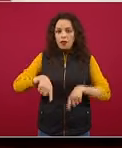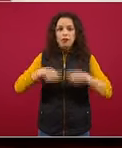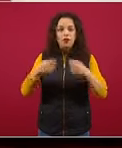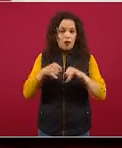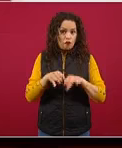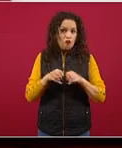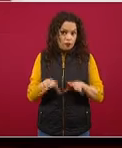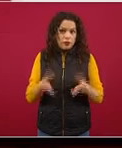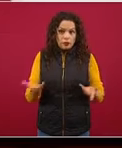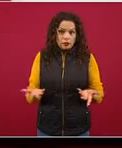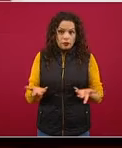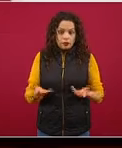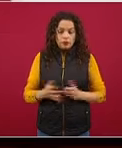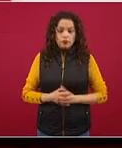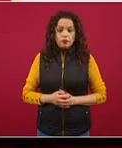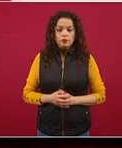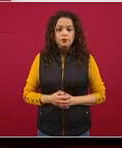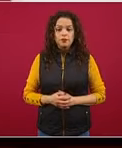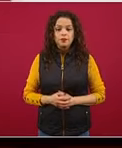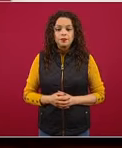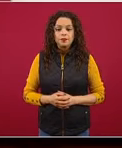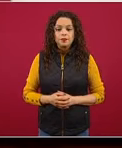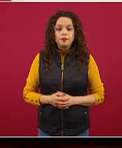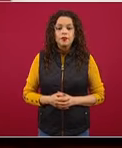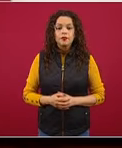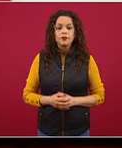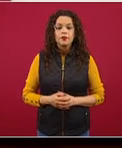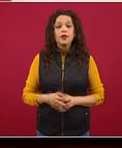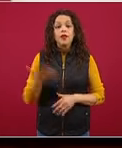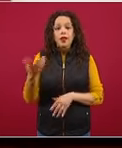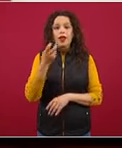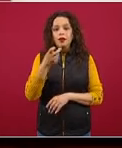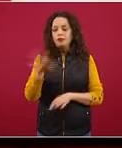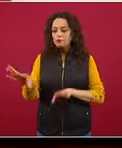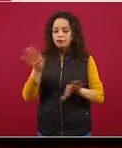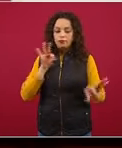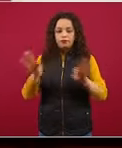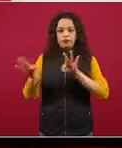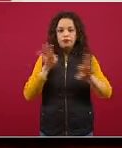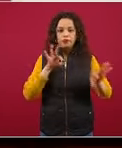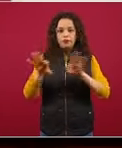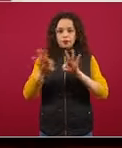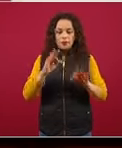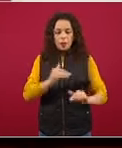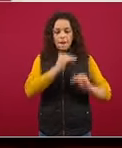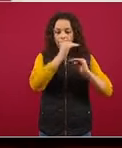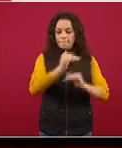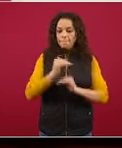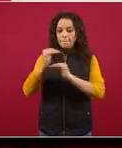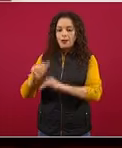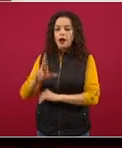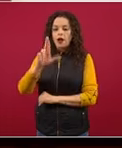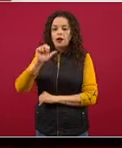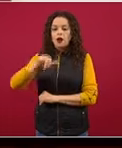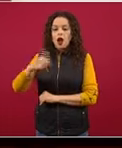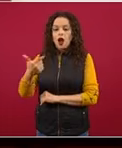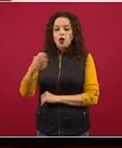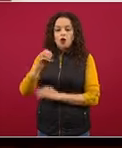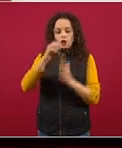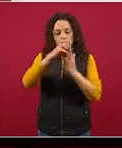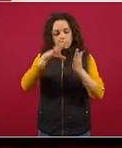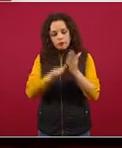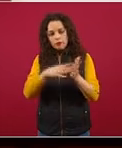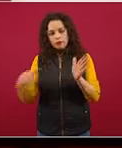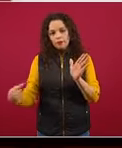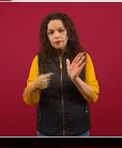información. De ahí se toman estos rangos que están aquí en el